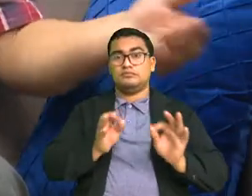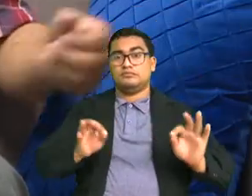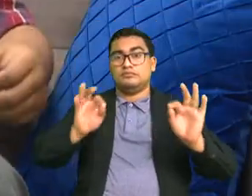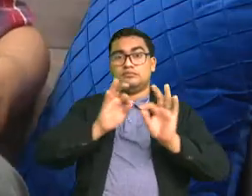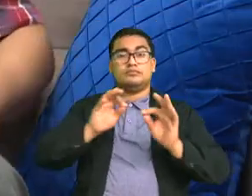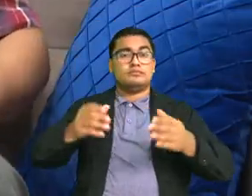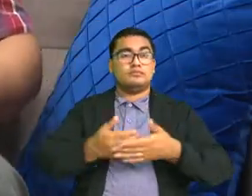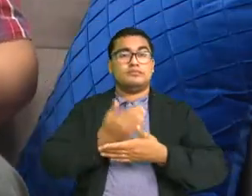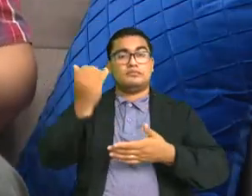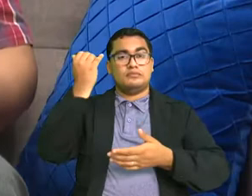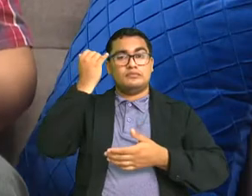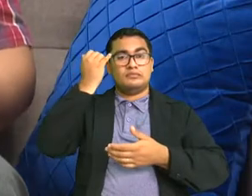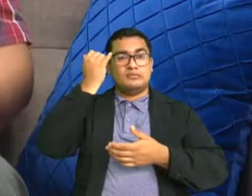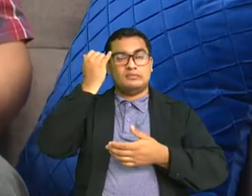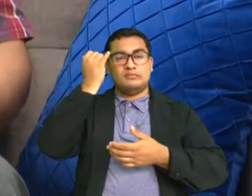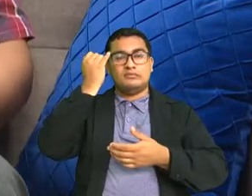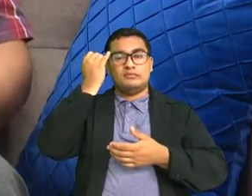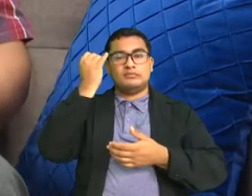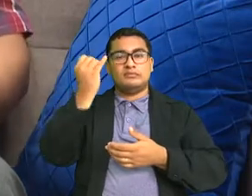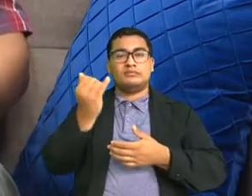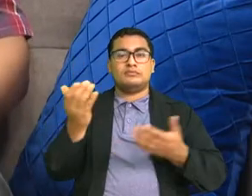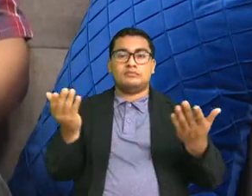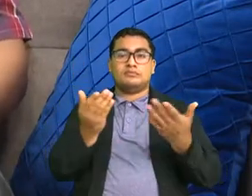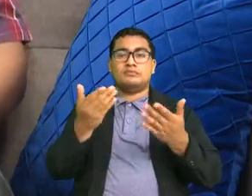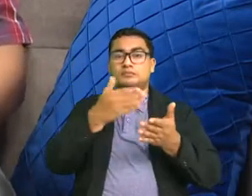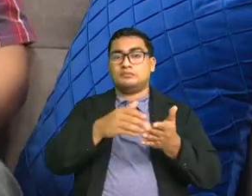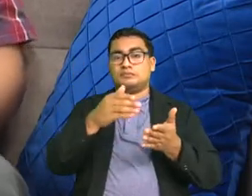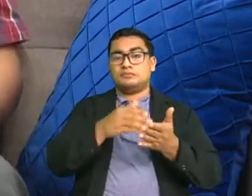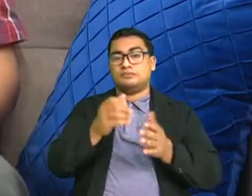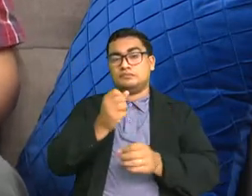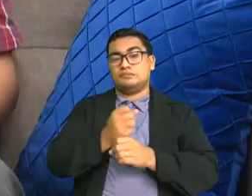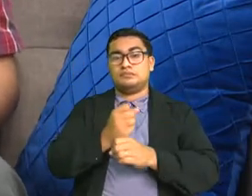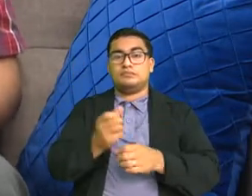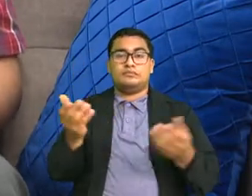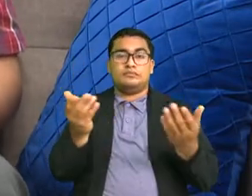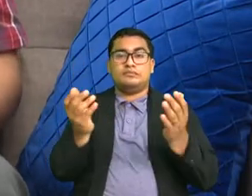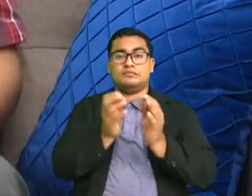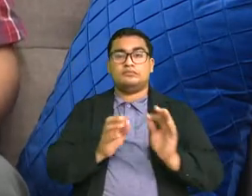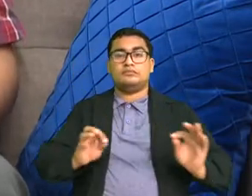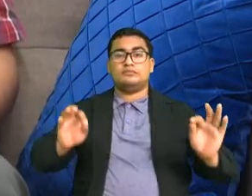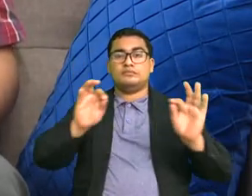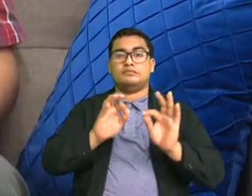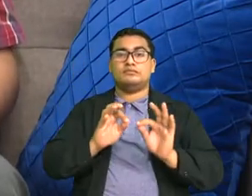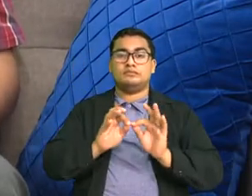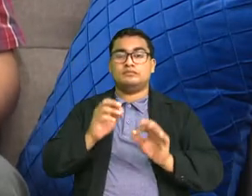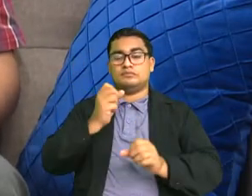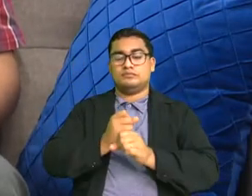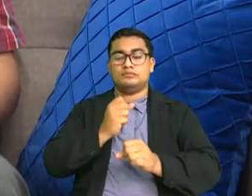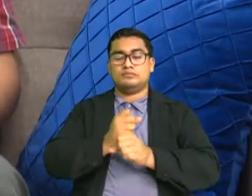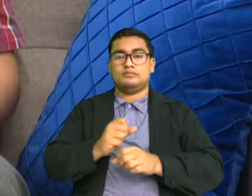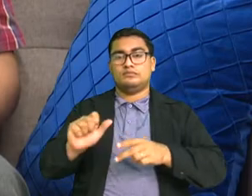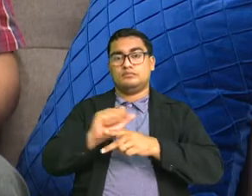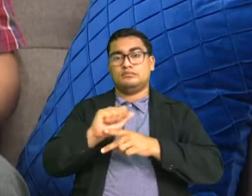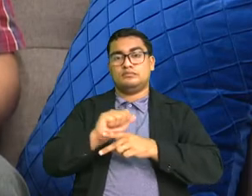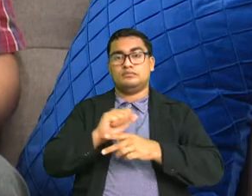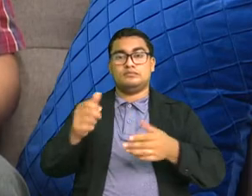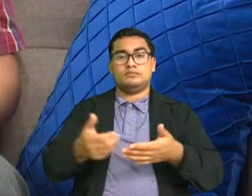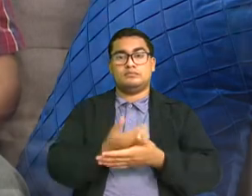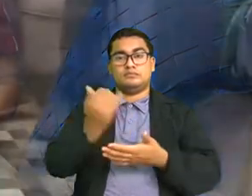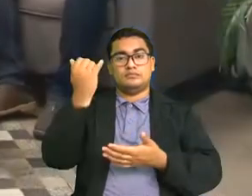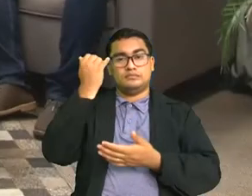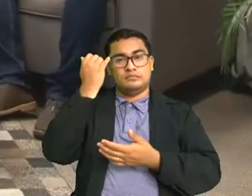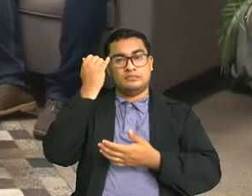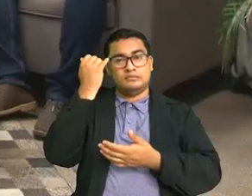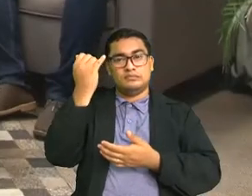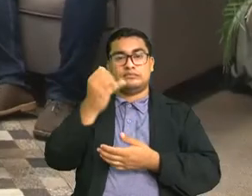innovadores a partir de lo que se viene facilitando cuán importante este factor dentro del enlace de la implementación de nuevas tecnologías compañeros pero